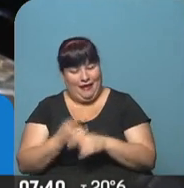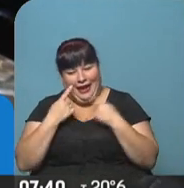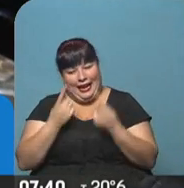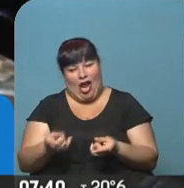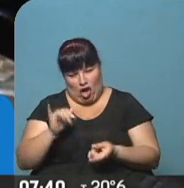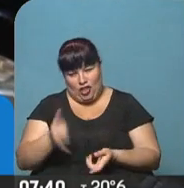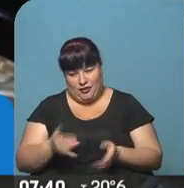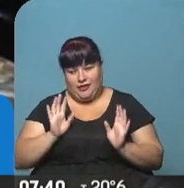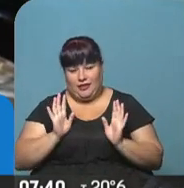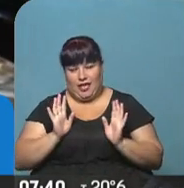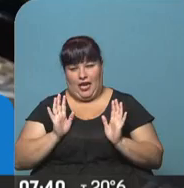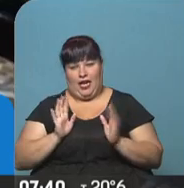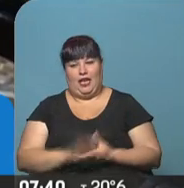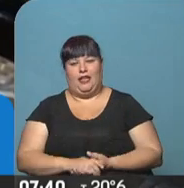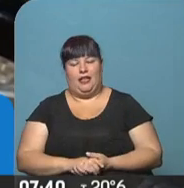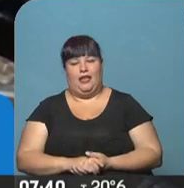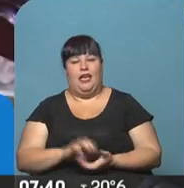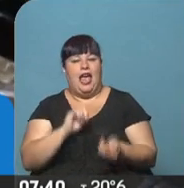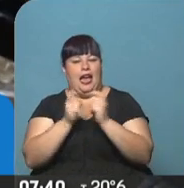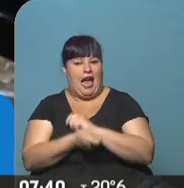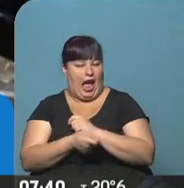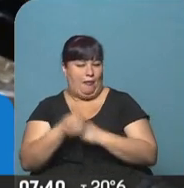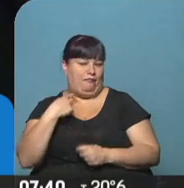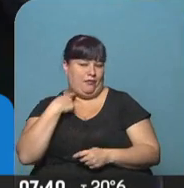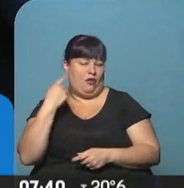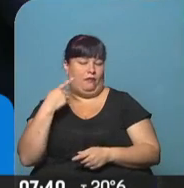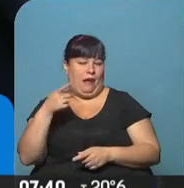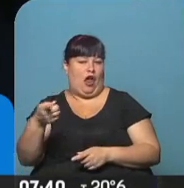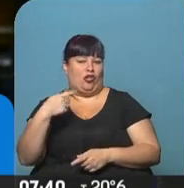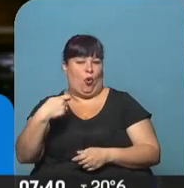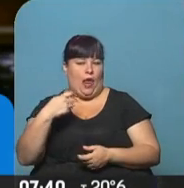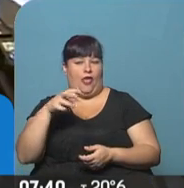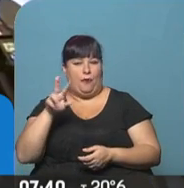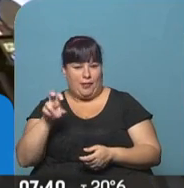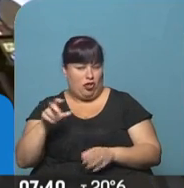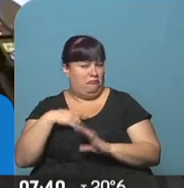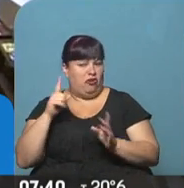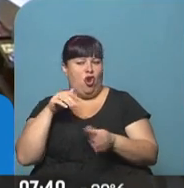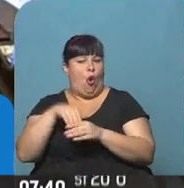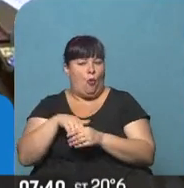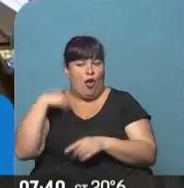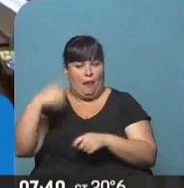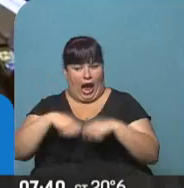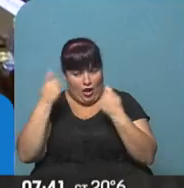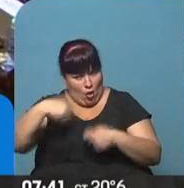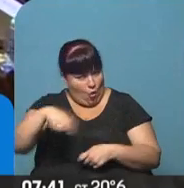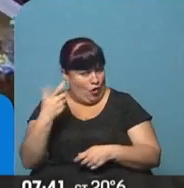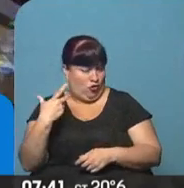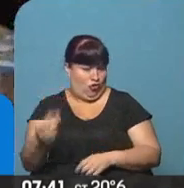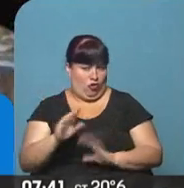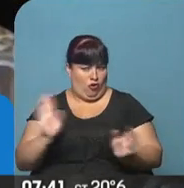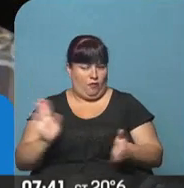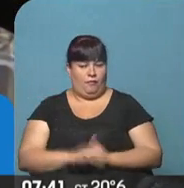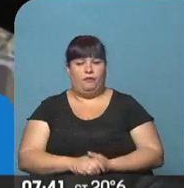reconocen claramente que la reforma va a perjudicar a los jubilados y pensionados, y nosotros no vamos a votar algo que perjudique a los jubilados y los pensionados,